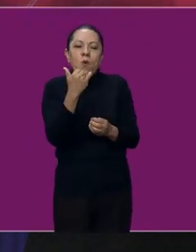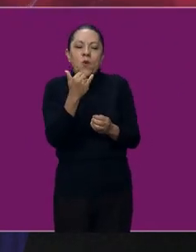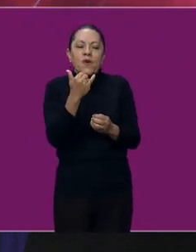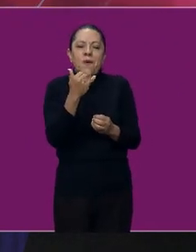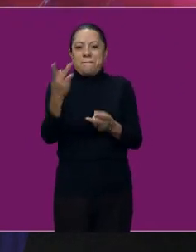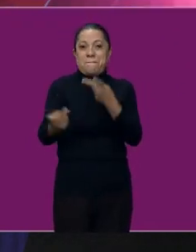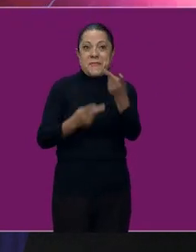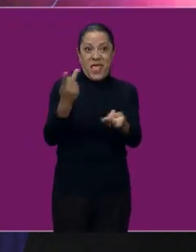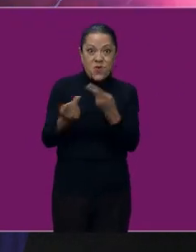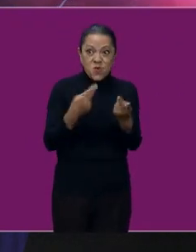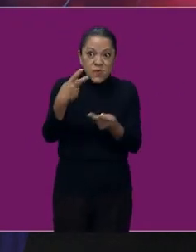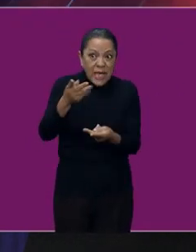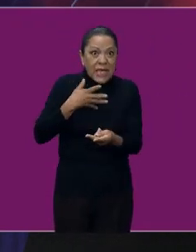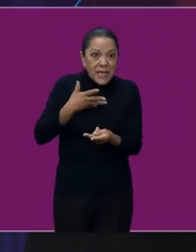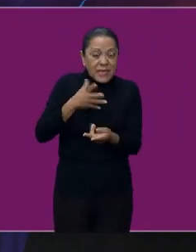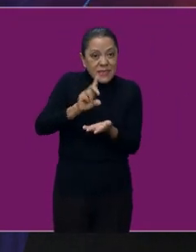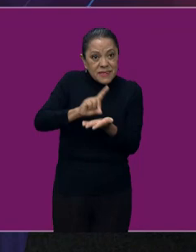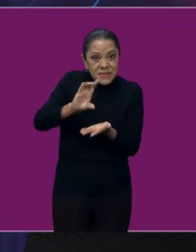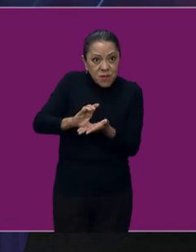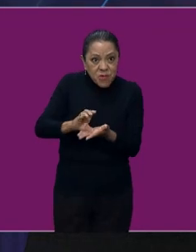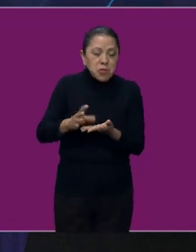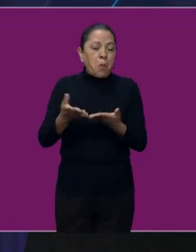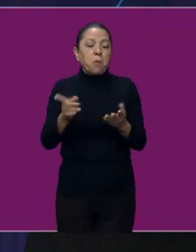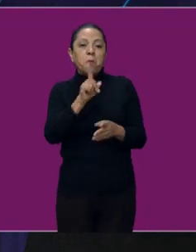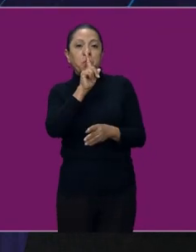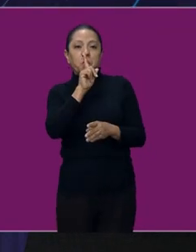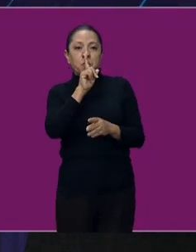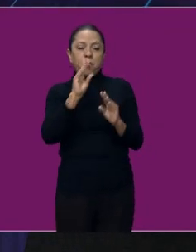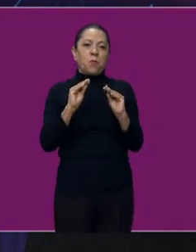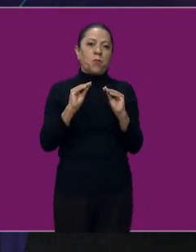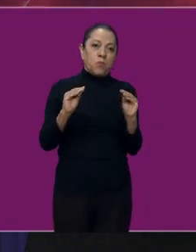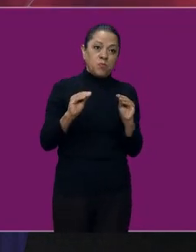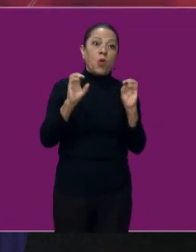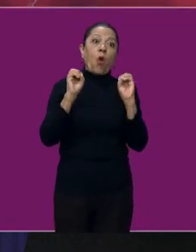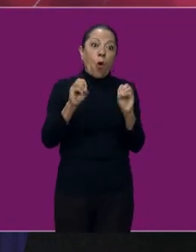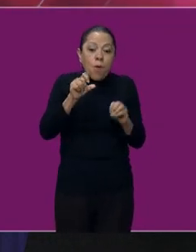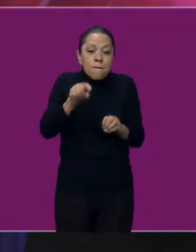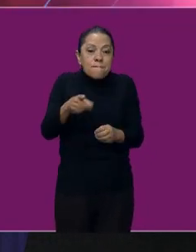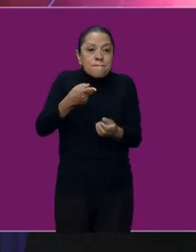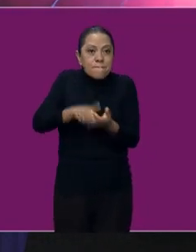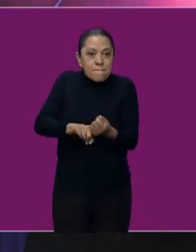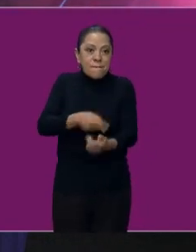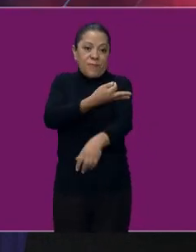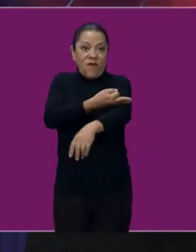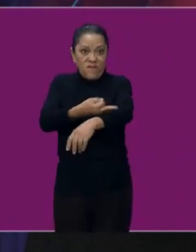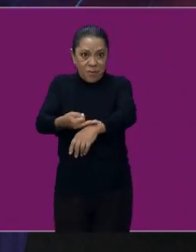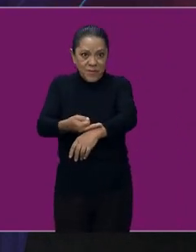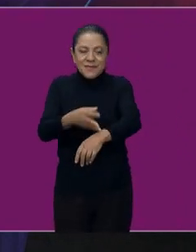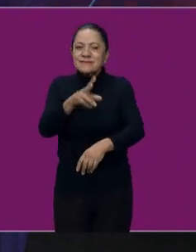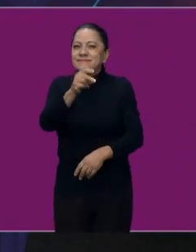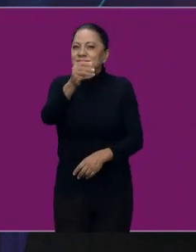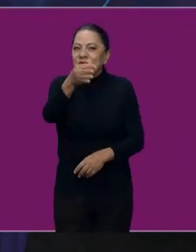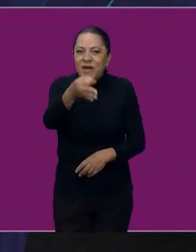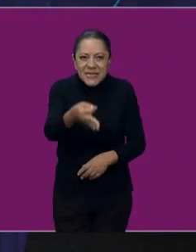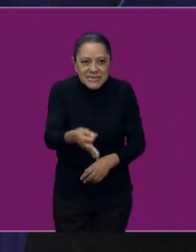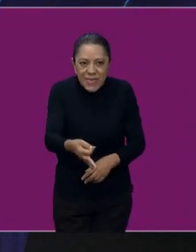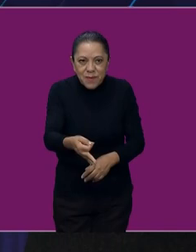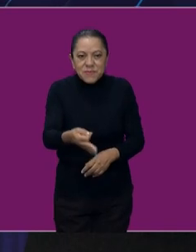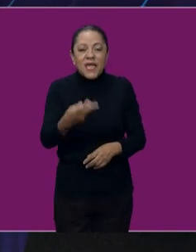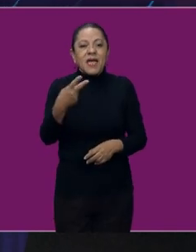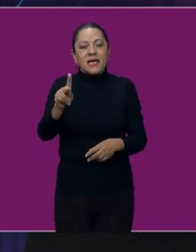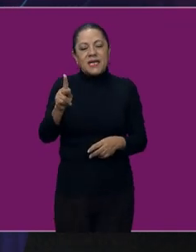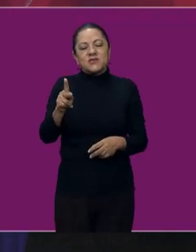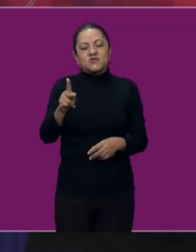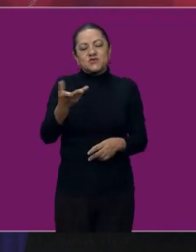muchas familias siguen sin aceptar el hecho de que sus hijos sean sordos y los esconden o